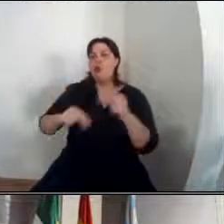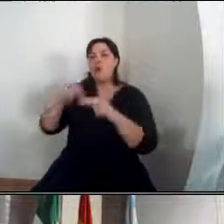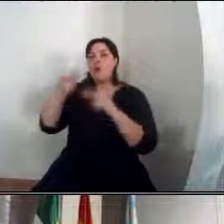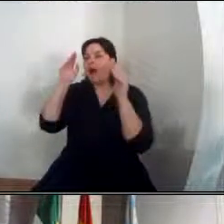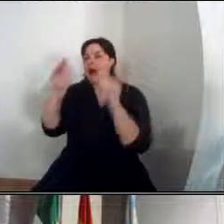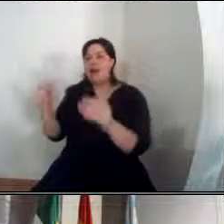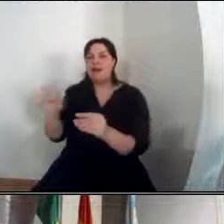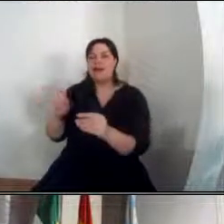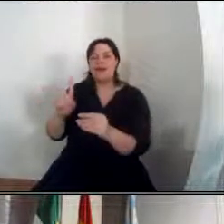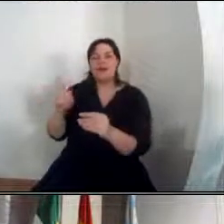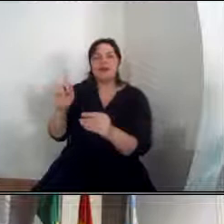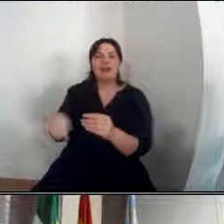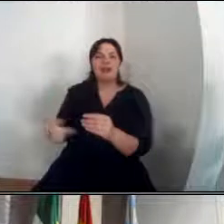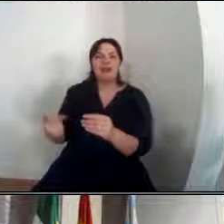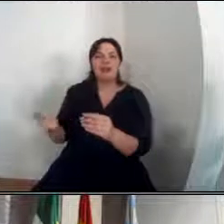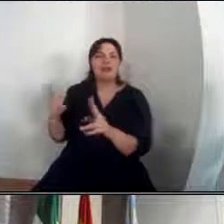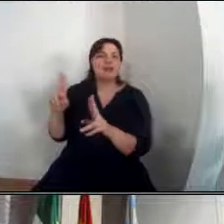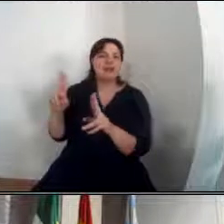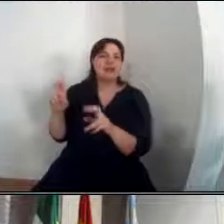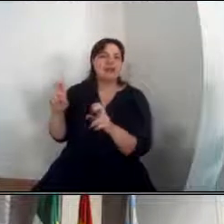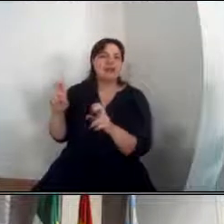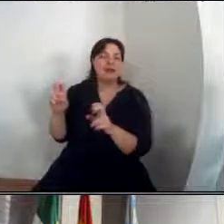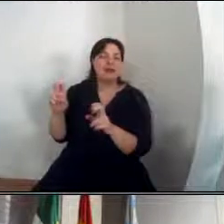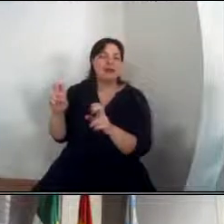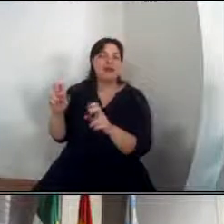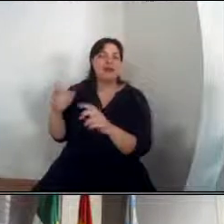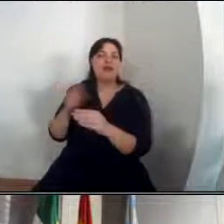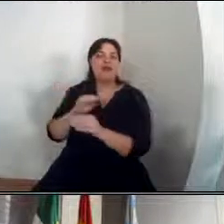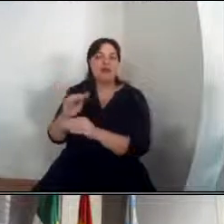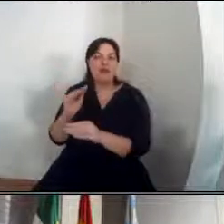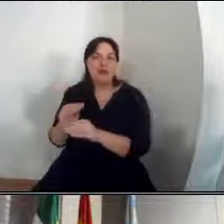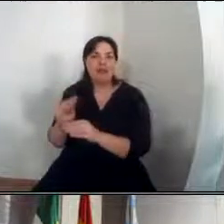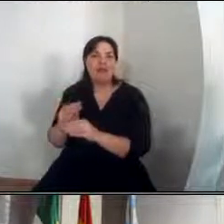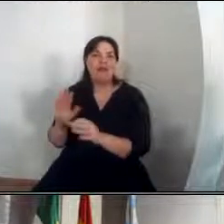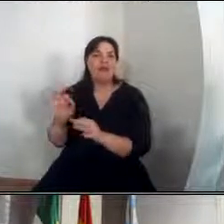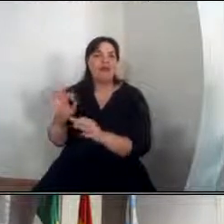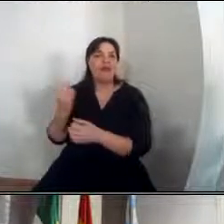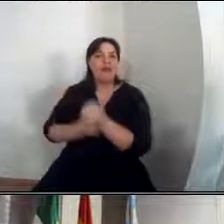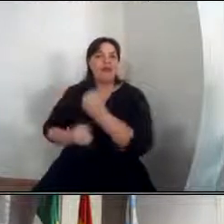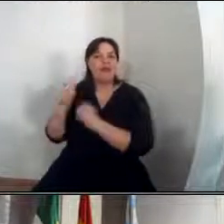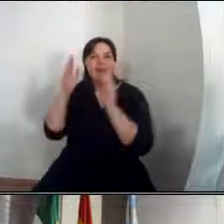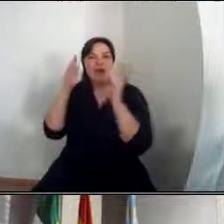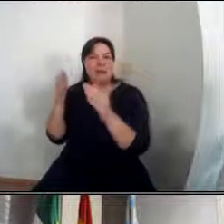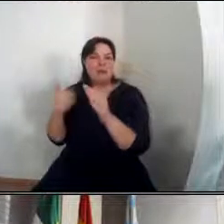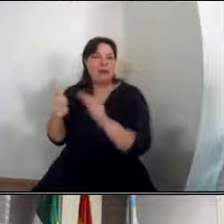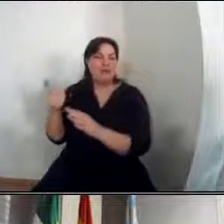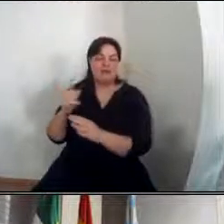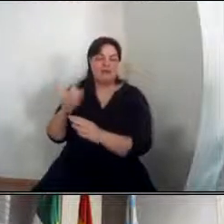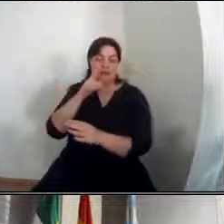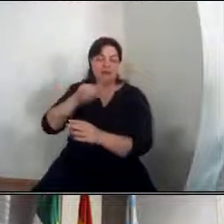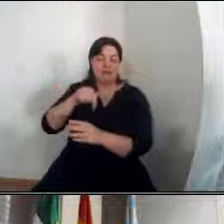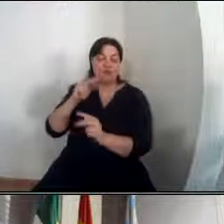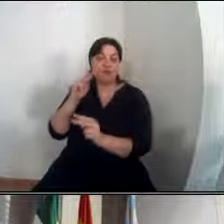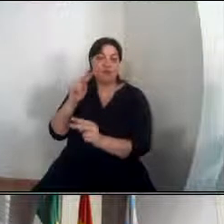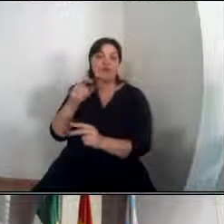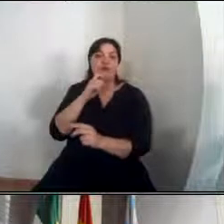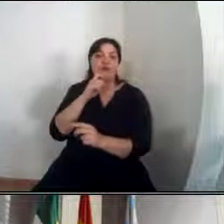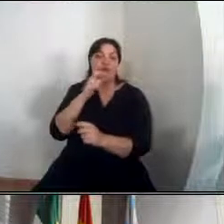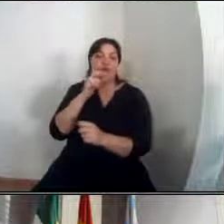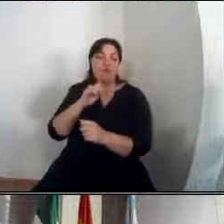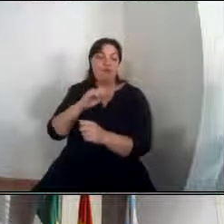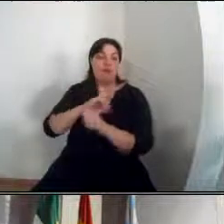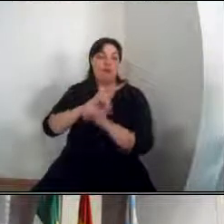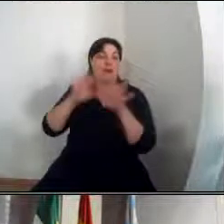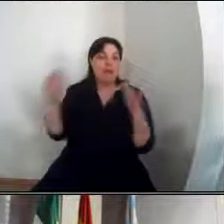y preocupado mucho del tema de financiación o del tema económico. Y ahora lo hemos visto pues en la pandemia,